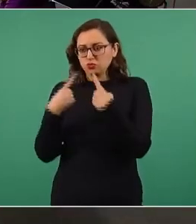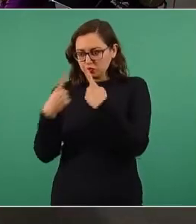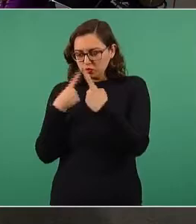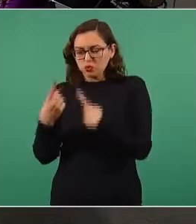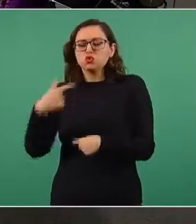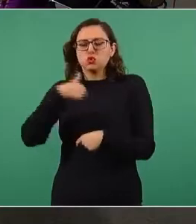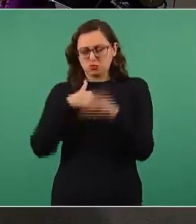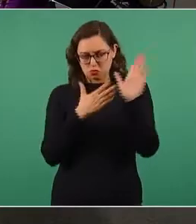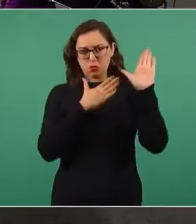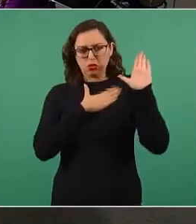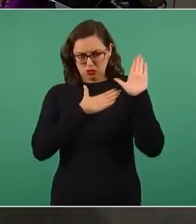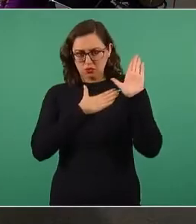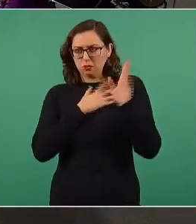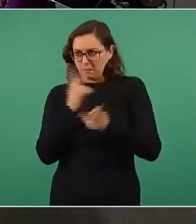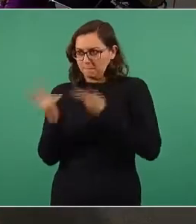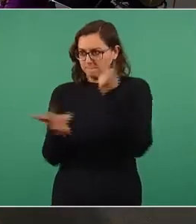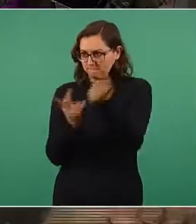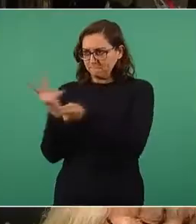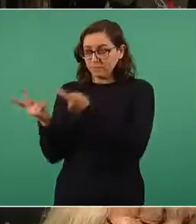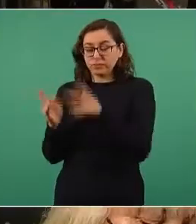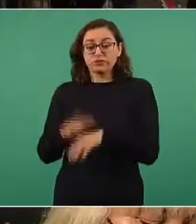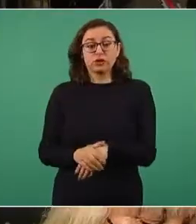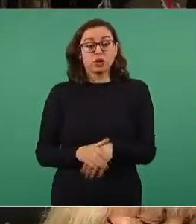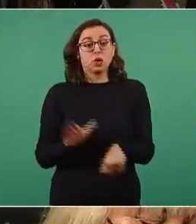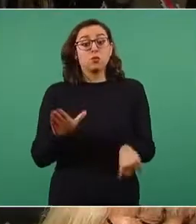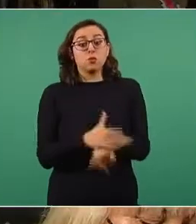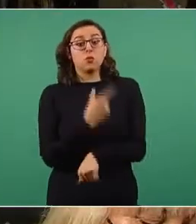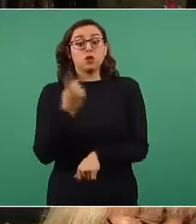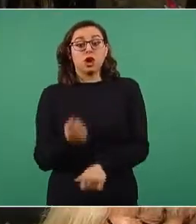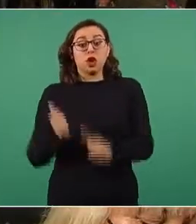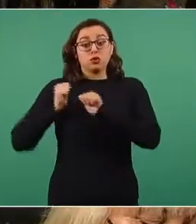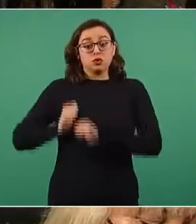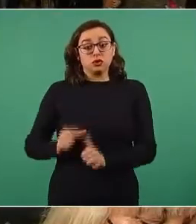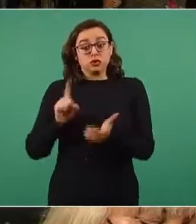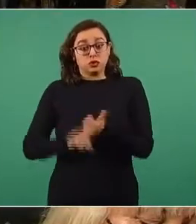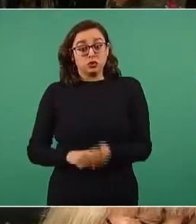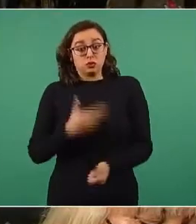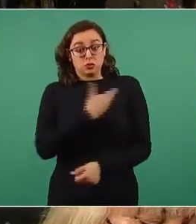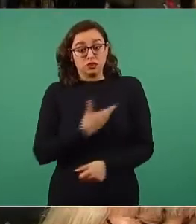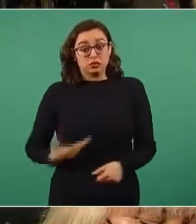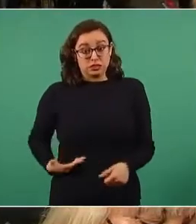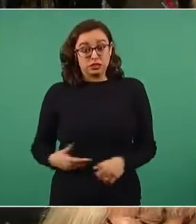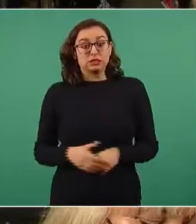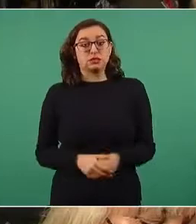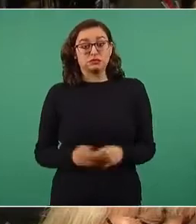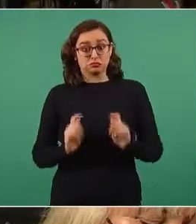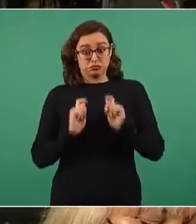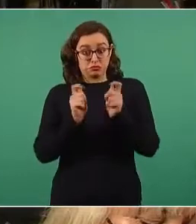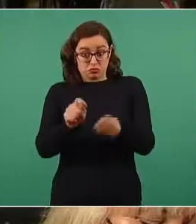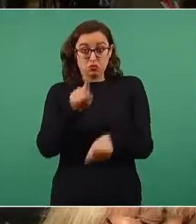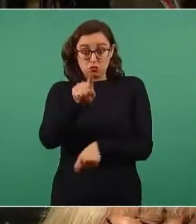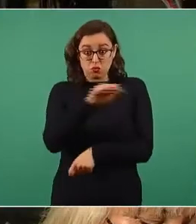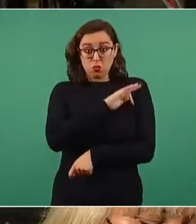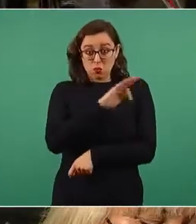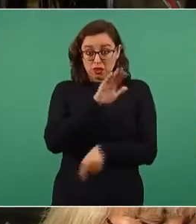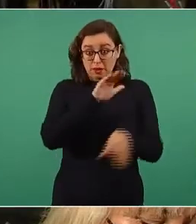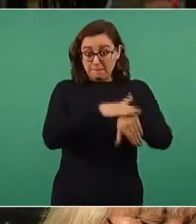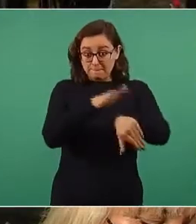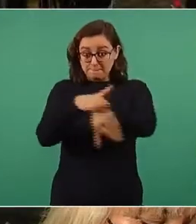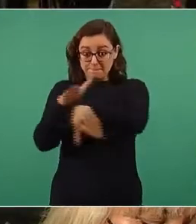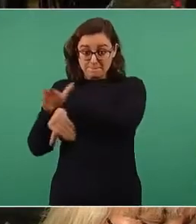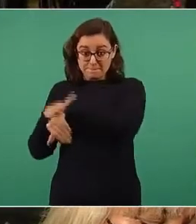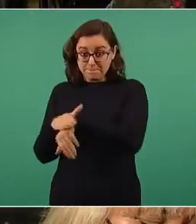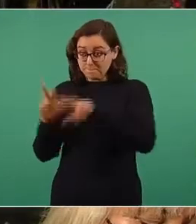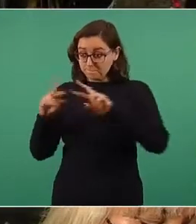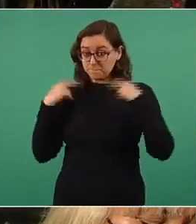tratar de resolver ese conflicto. Sí. Porque la presidencia de la Junta de Gobierno, o sea, en ese caso Sí, la nos Cancillería, toca ahorita a nosotros. puede convocar directamente. Y